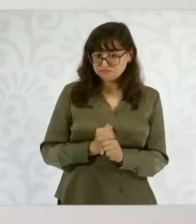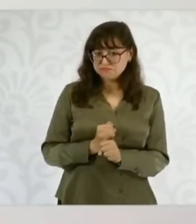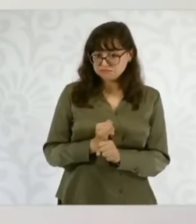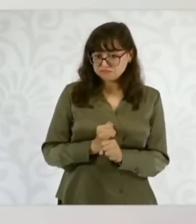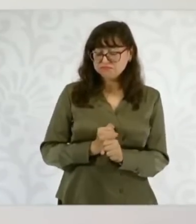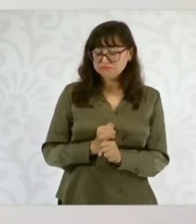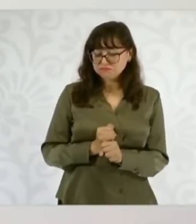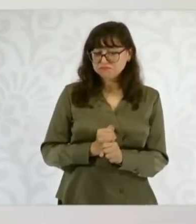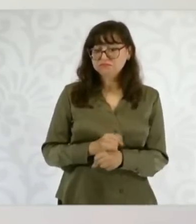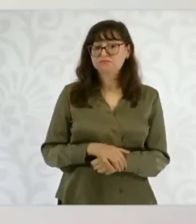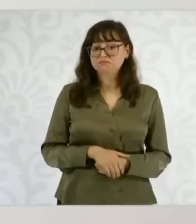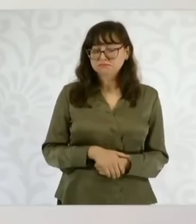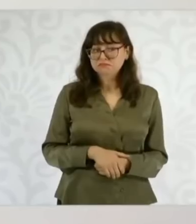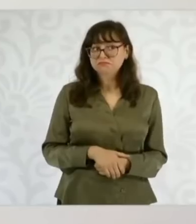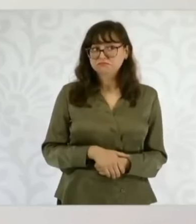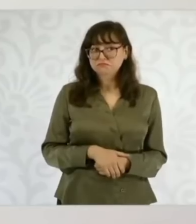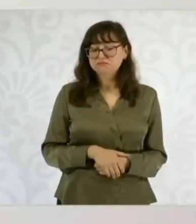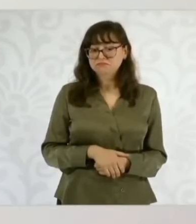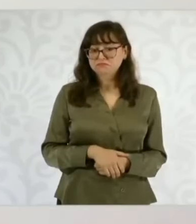porque